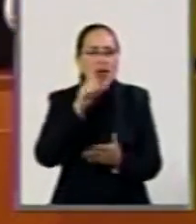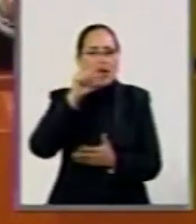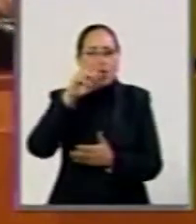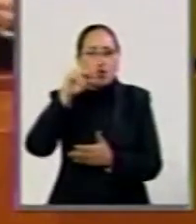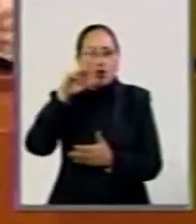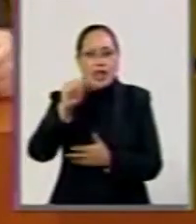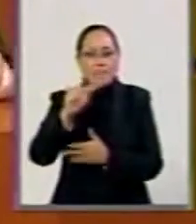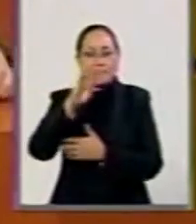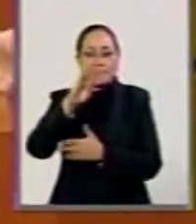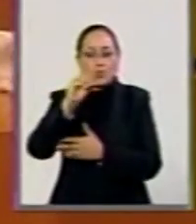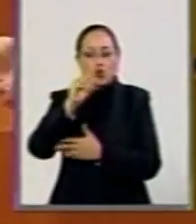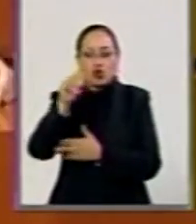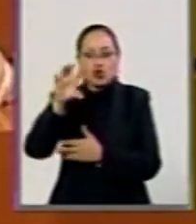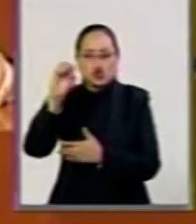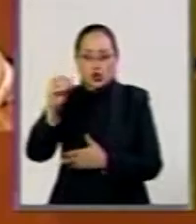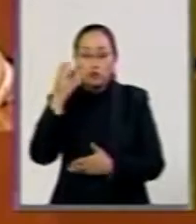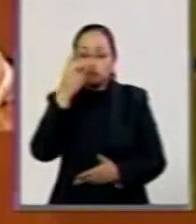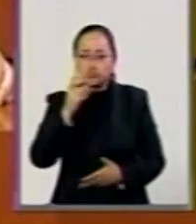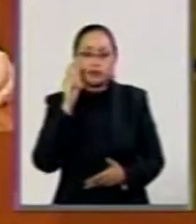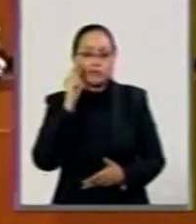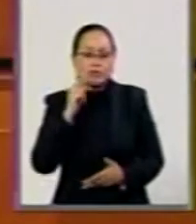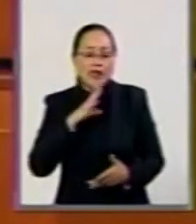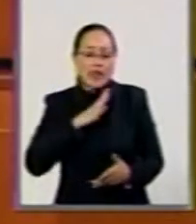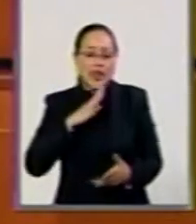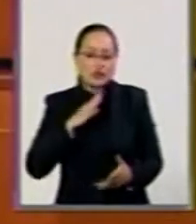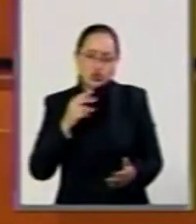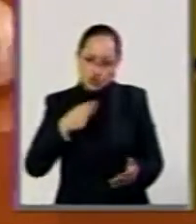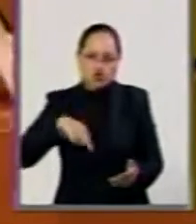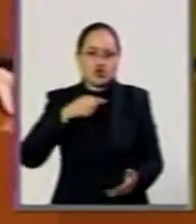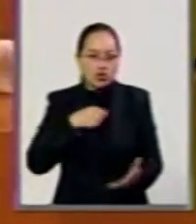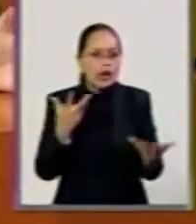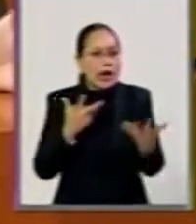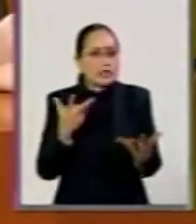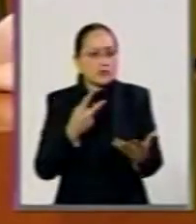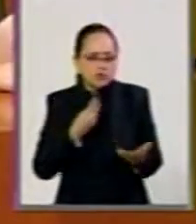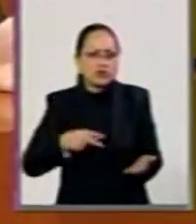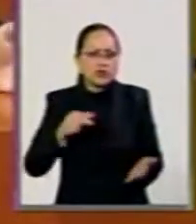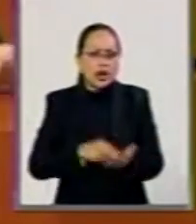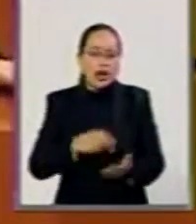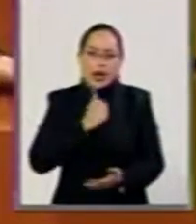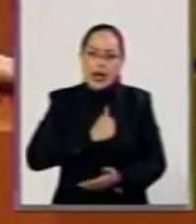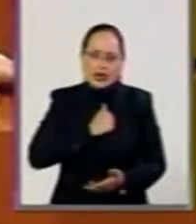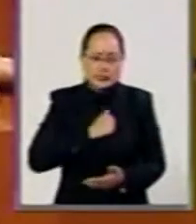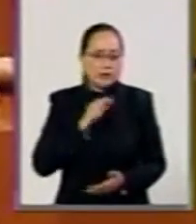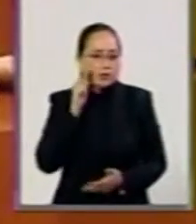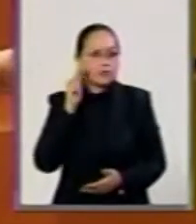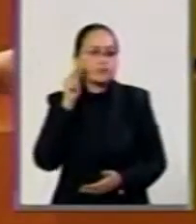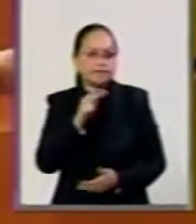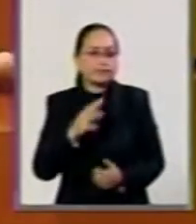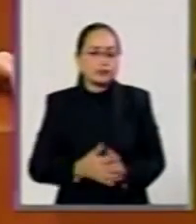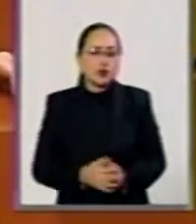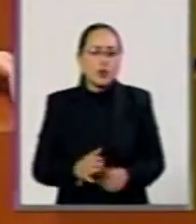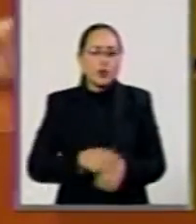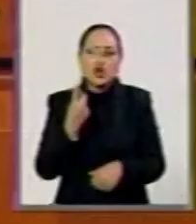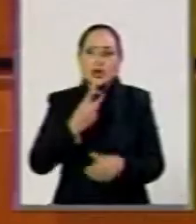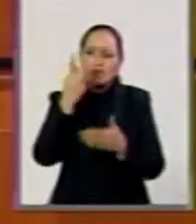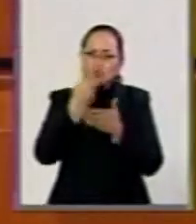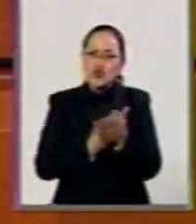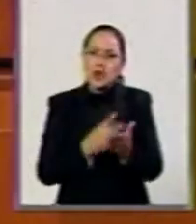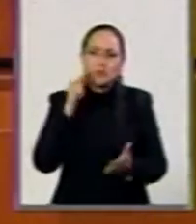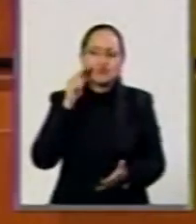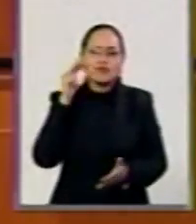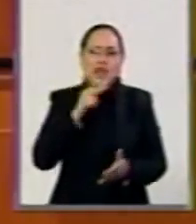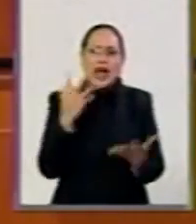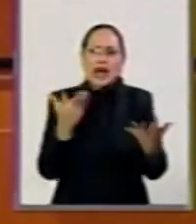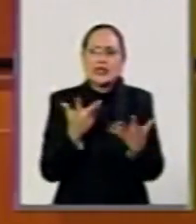Nosotros lo tuvimos que hacer producto de este trabajo legislativo y lo digo, desafortunadamente lo tuvimos que ver, porque es un programa que lo que